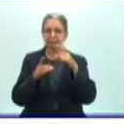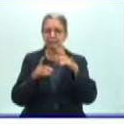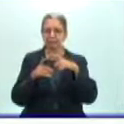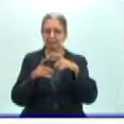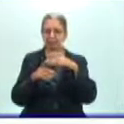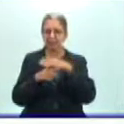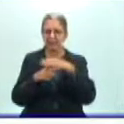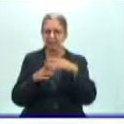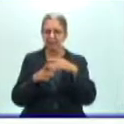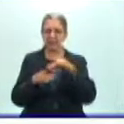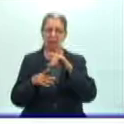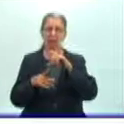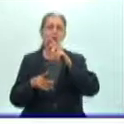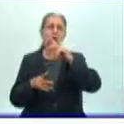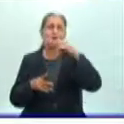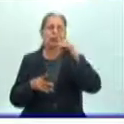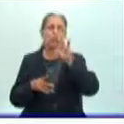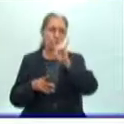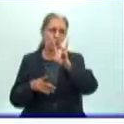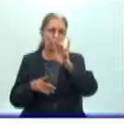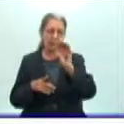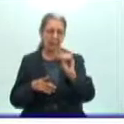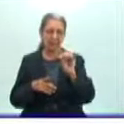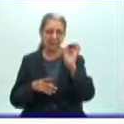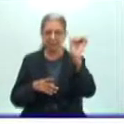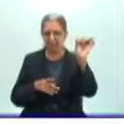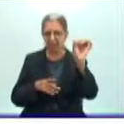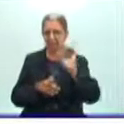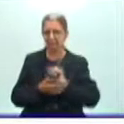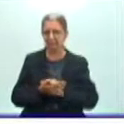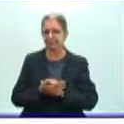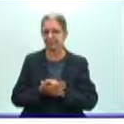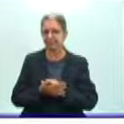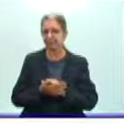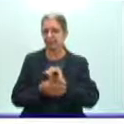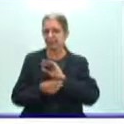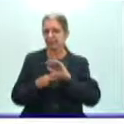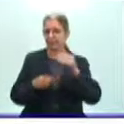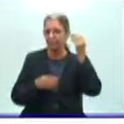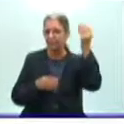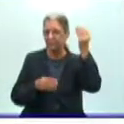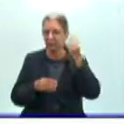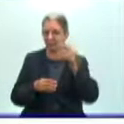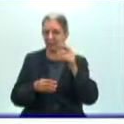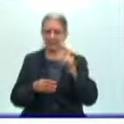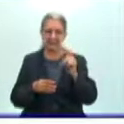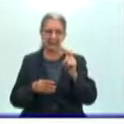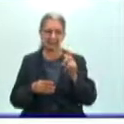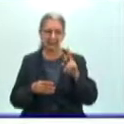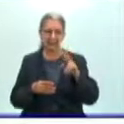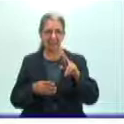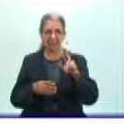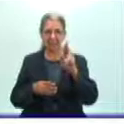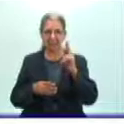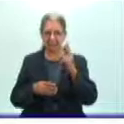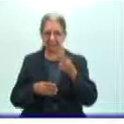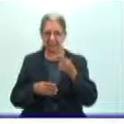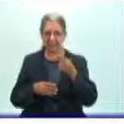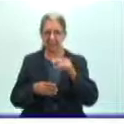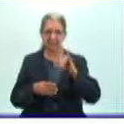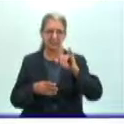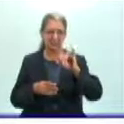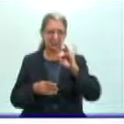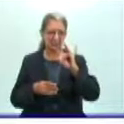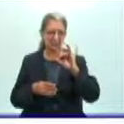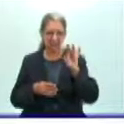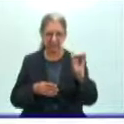es de 90 grados. Si ya conoces que el ángulo TRP es igual a 70,